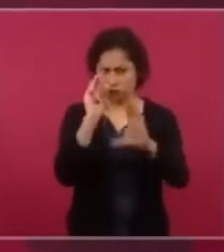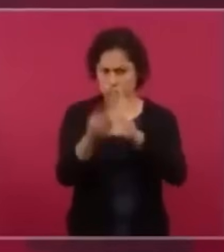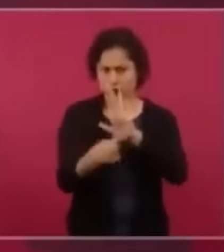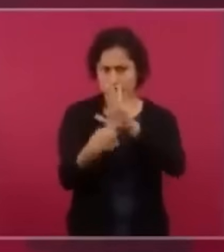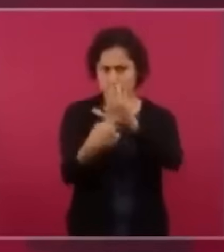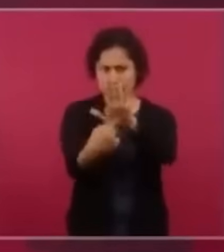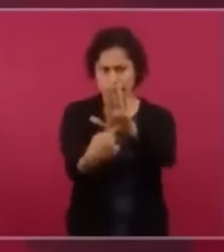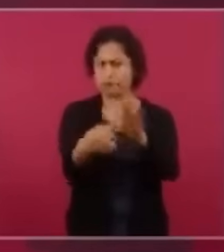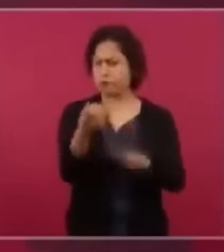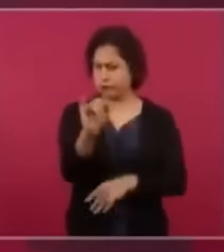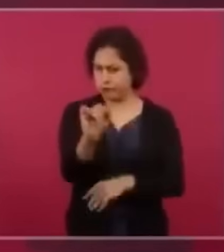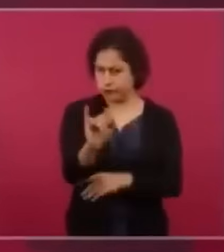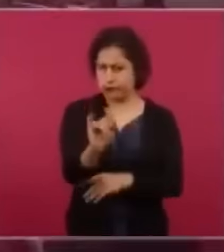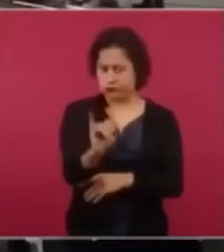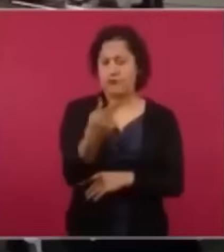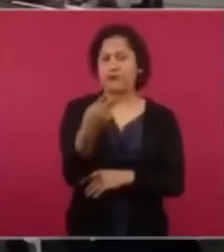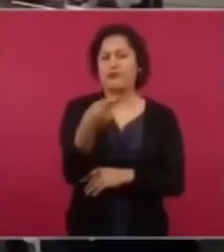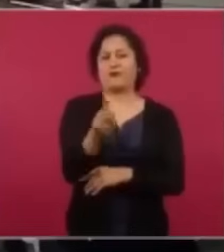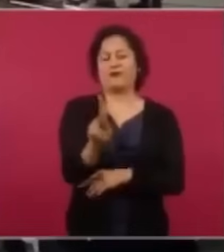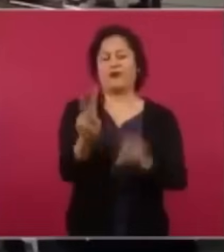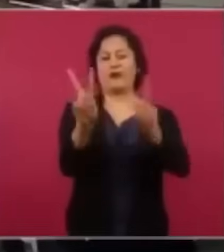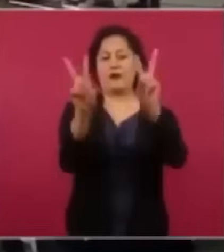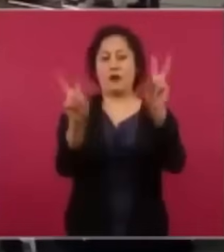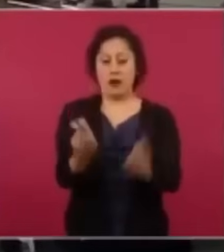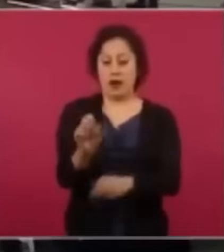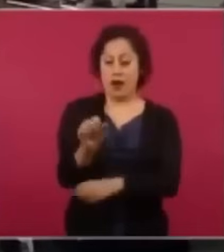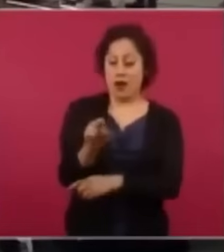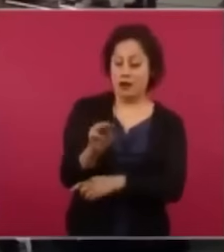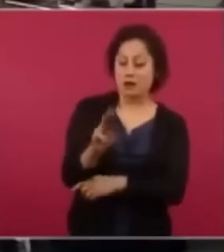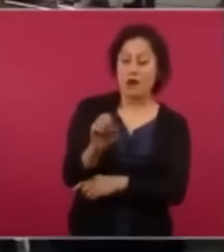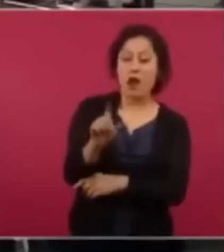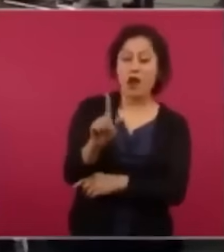Sí, sí, sí, sí, sí, pero Animal Político en particular,